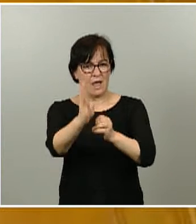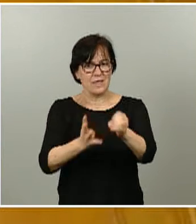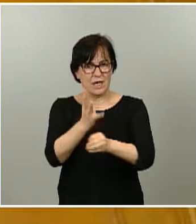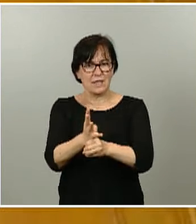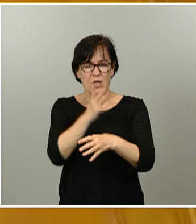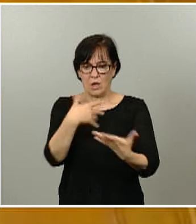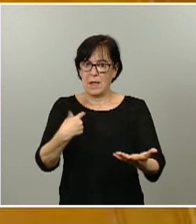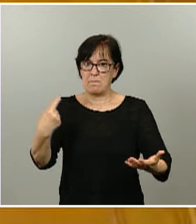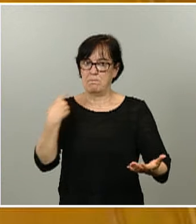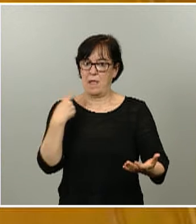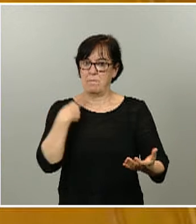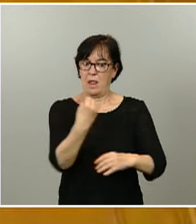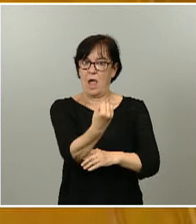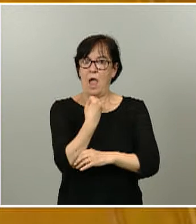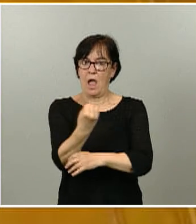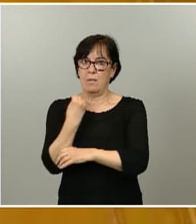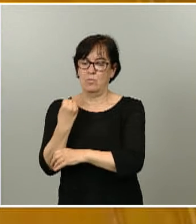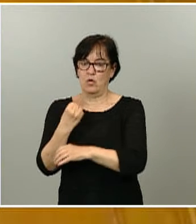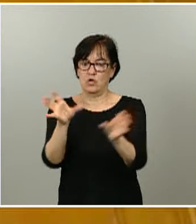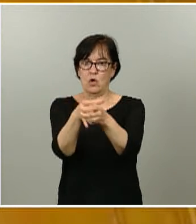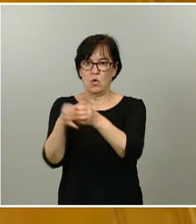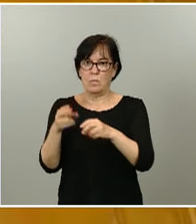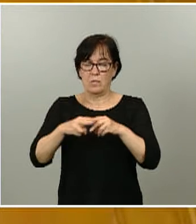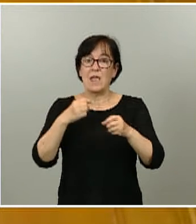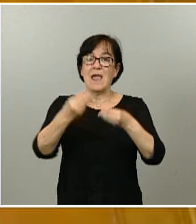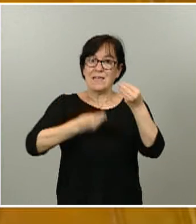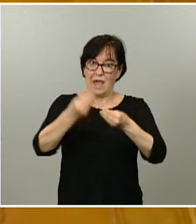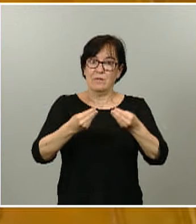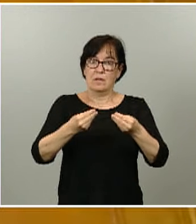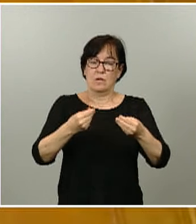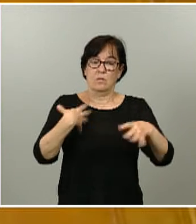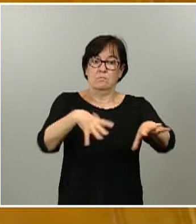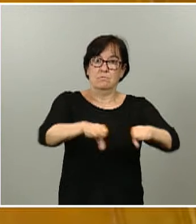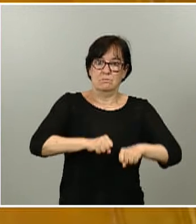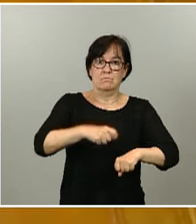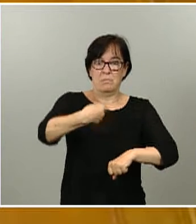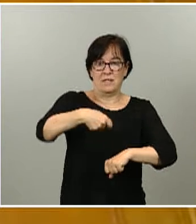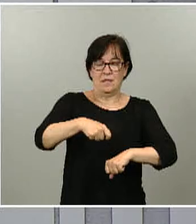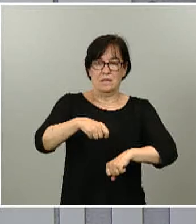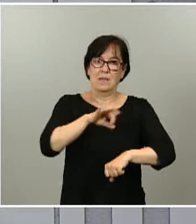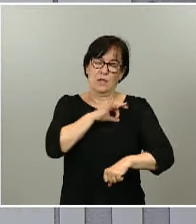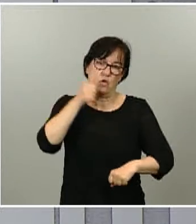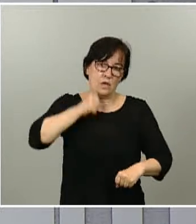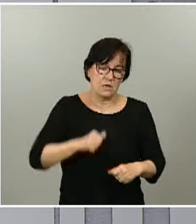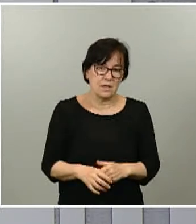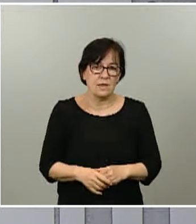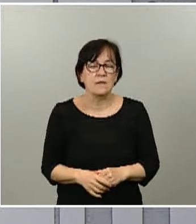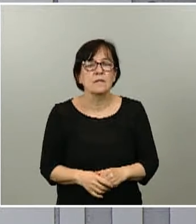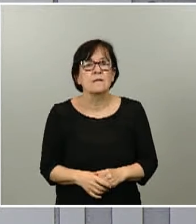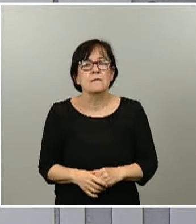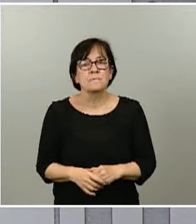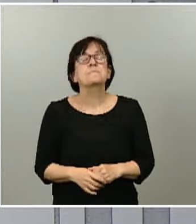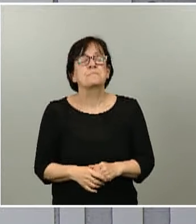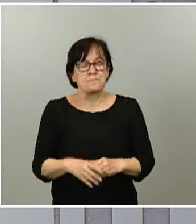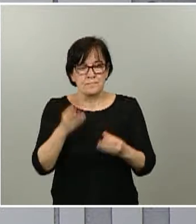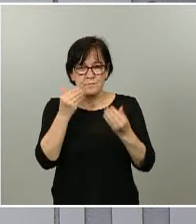el apoyo de los partidos que hicieron posible la investidura del señor Sánchez? Sí, muchas gracias, Cristina. Bueno, yo en